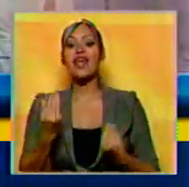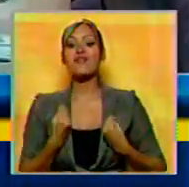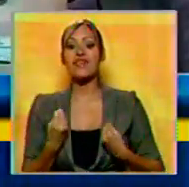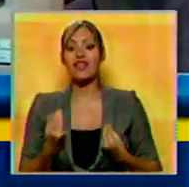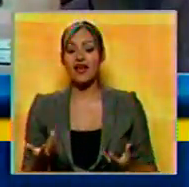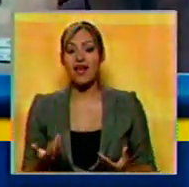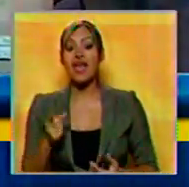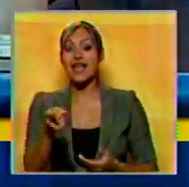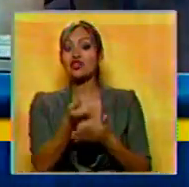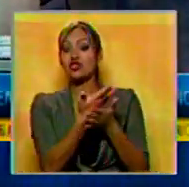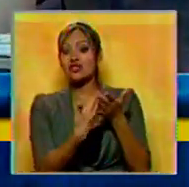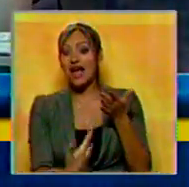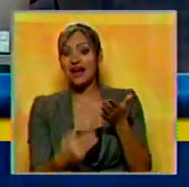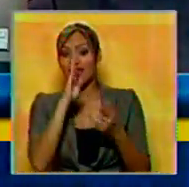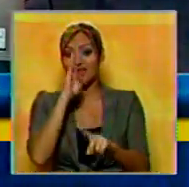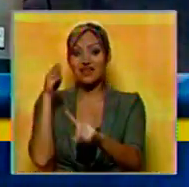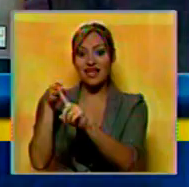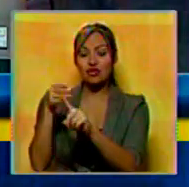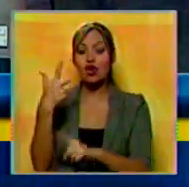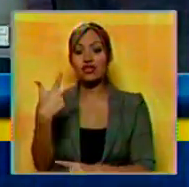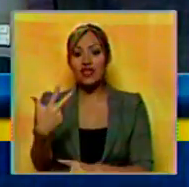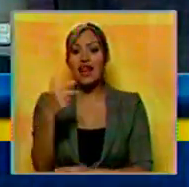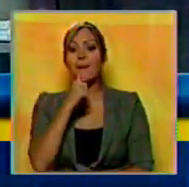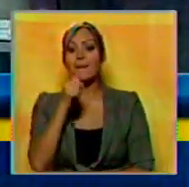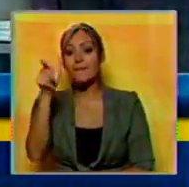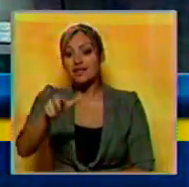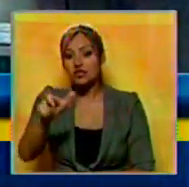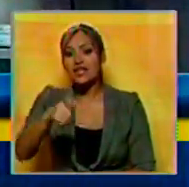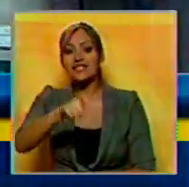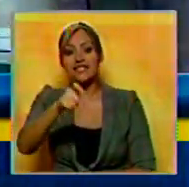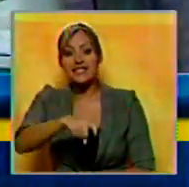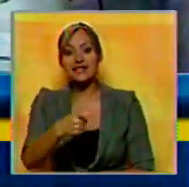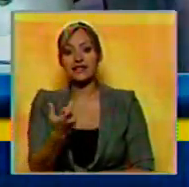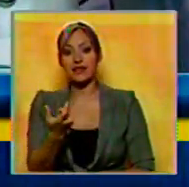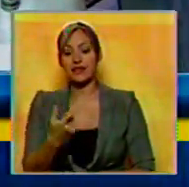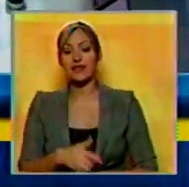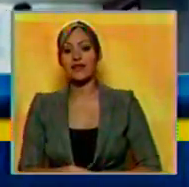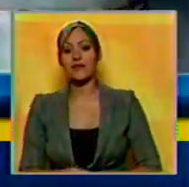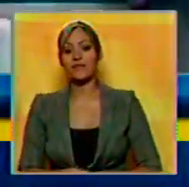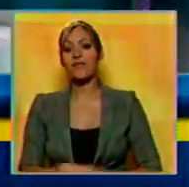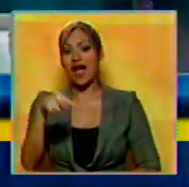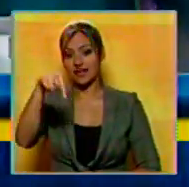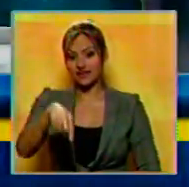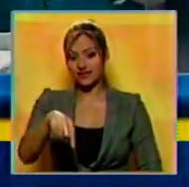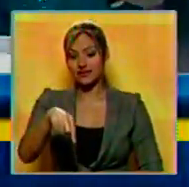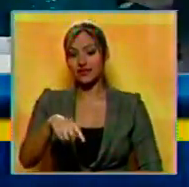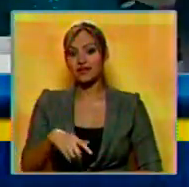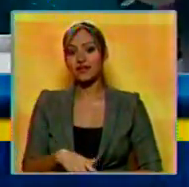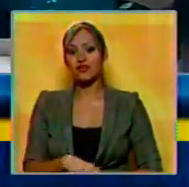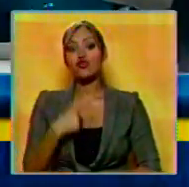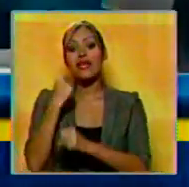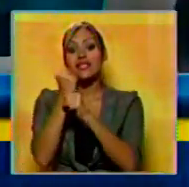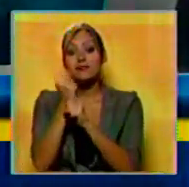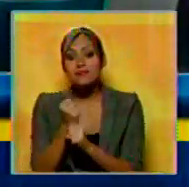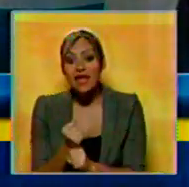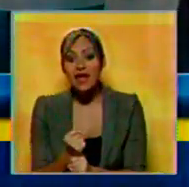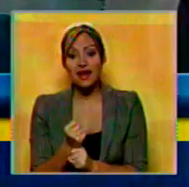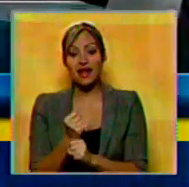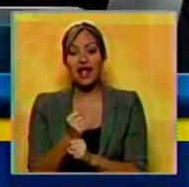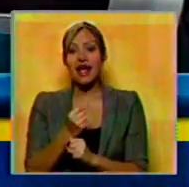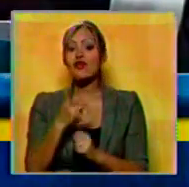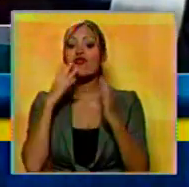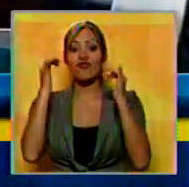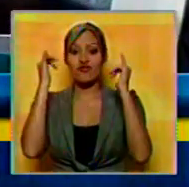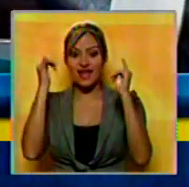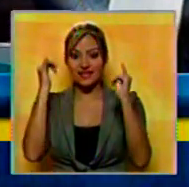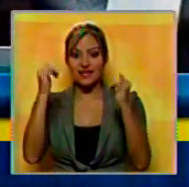Porque esta sangre va directa a 3 de nuestros pacientes o cualquier paciente que esté en nuestra ciudad. Estaremos esperando, haciendo una